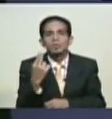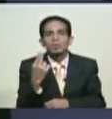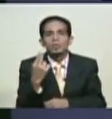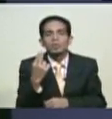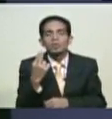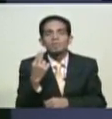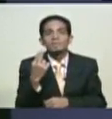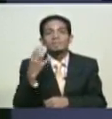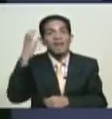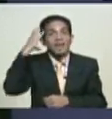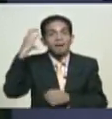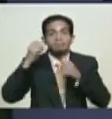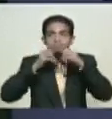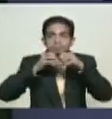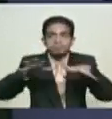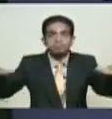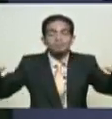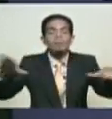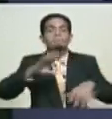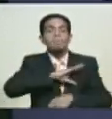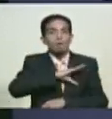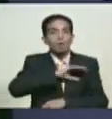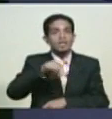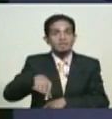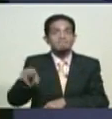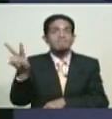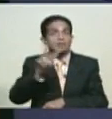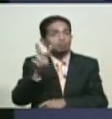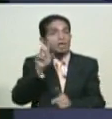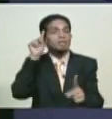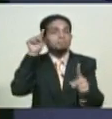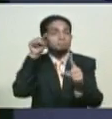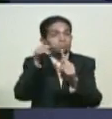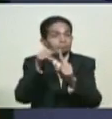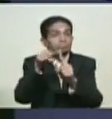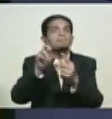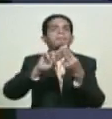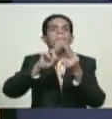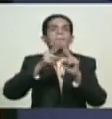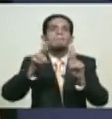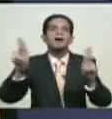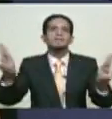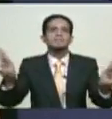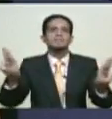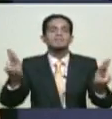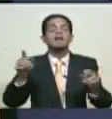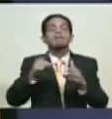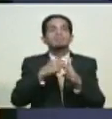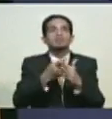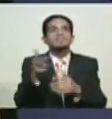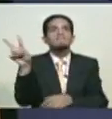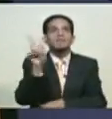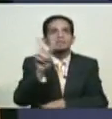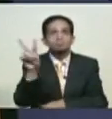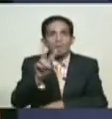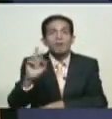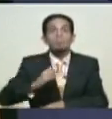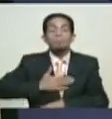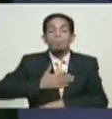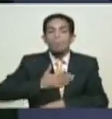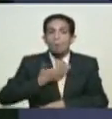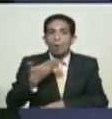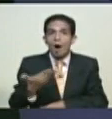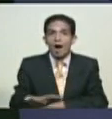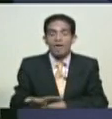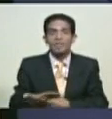radiodifusión privada venezolana también es por la paz así que en ese sentido el pueblo venezolano puede contar con